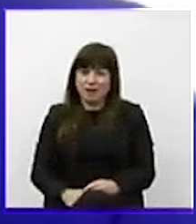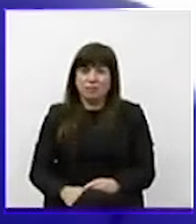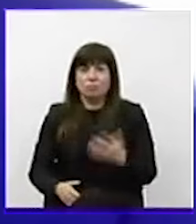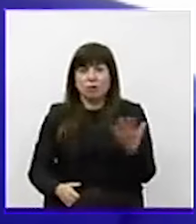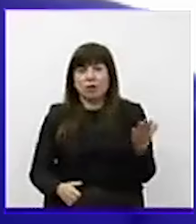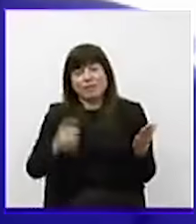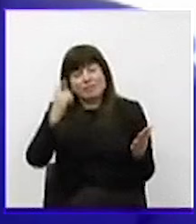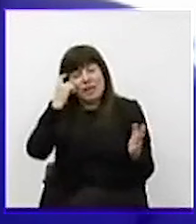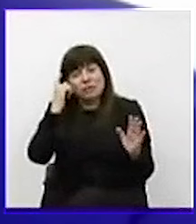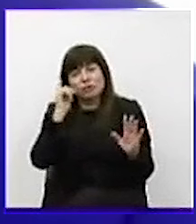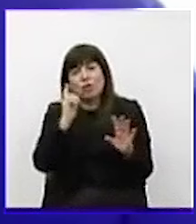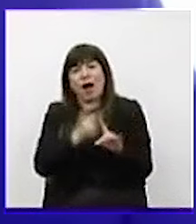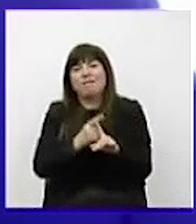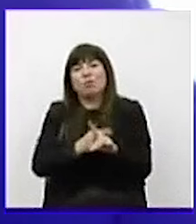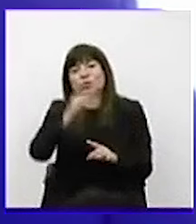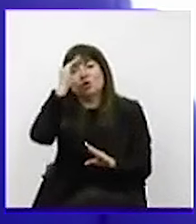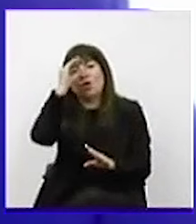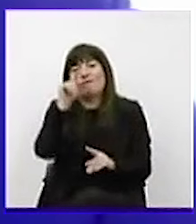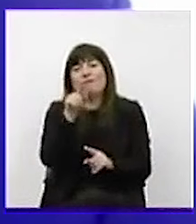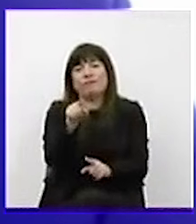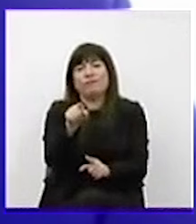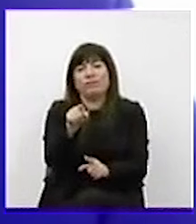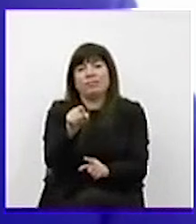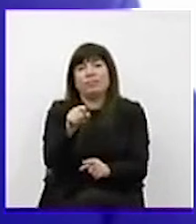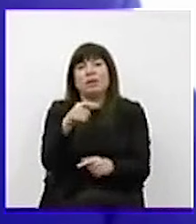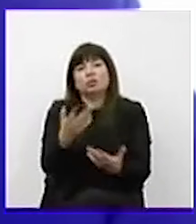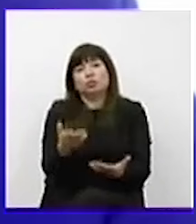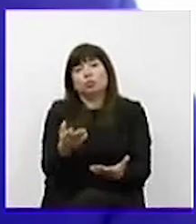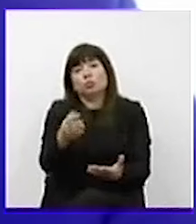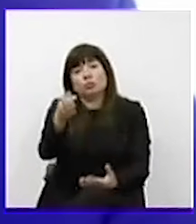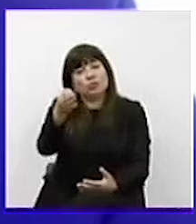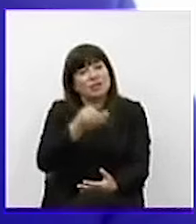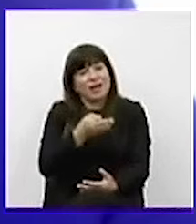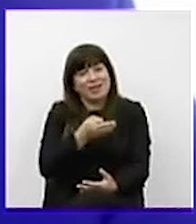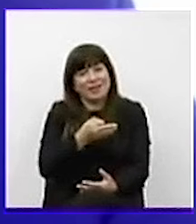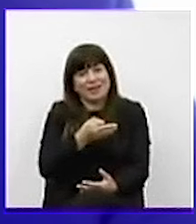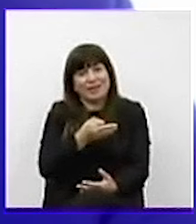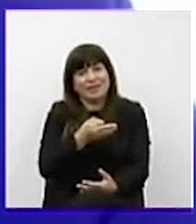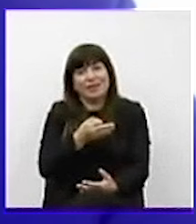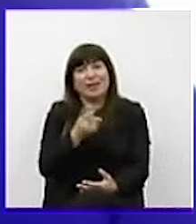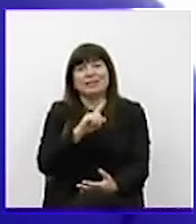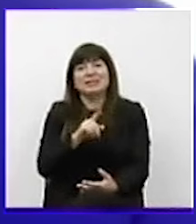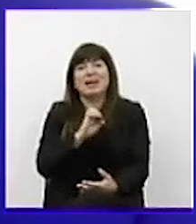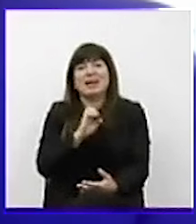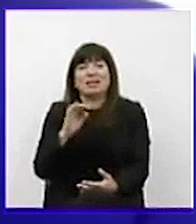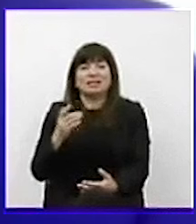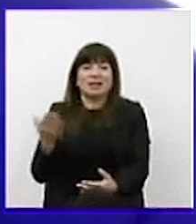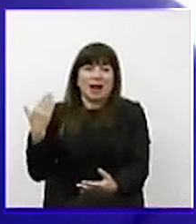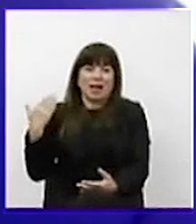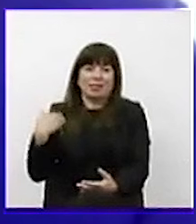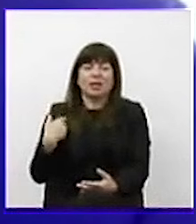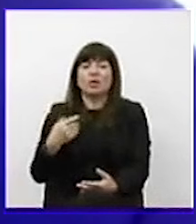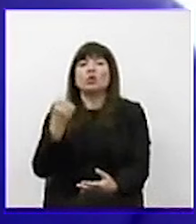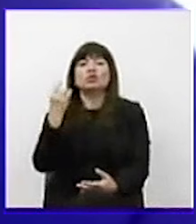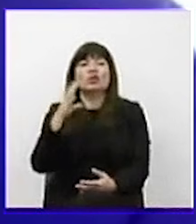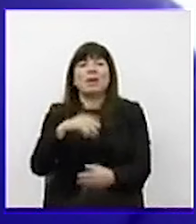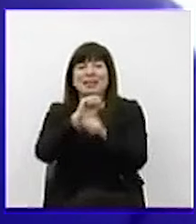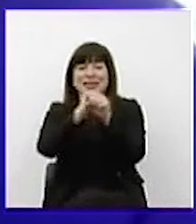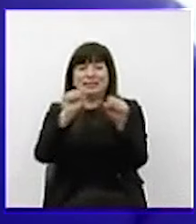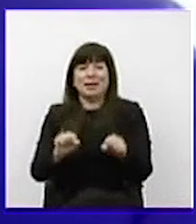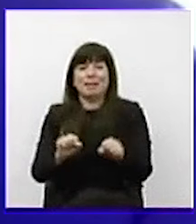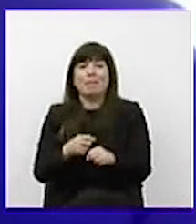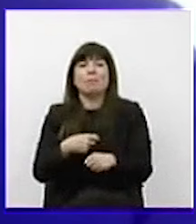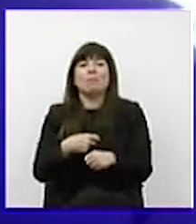me parecía un abuso de confianza hacia ti. Pero ya que lo pusiste, y lo dijo Sebastián hace un rato atrás, no solo en el sistema político, sino que también en la